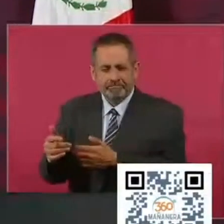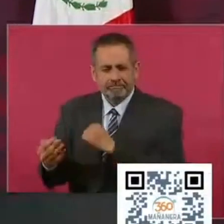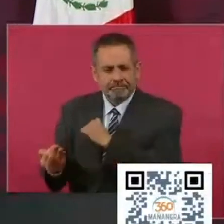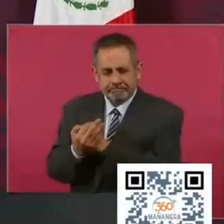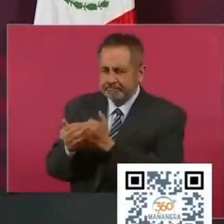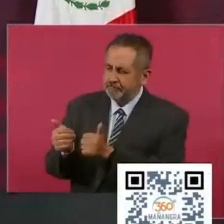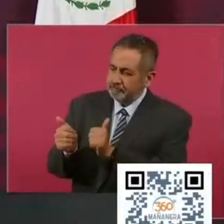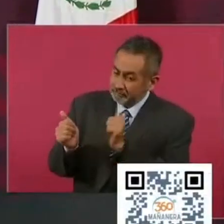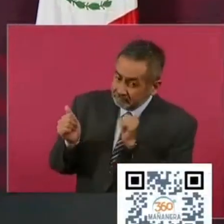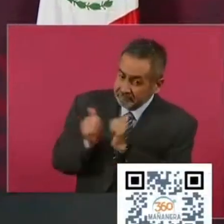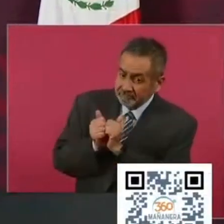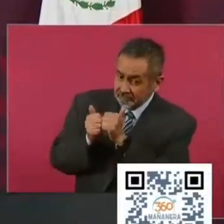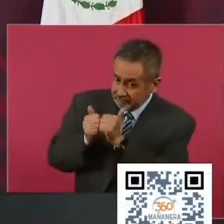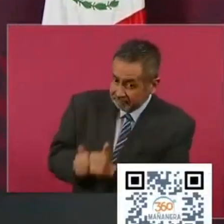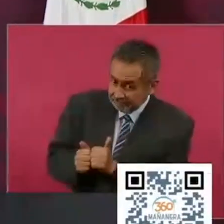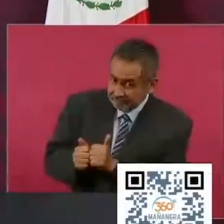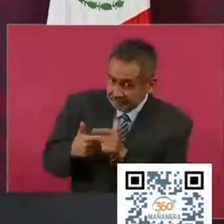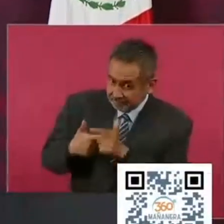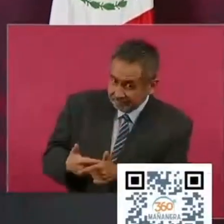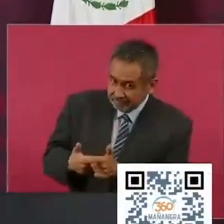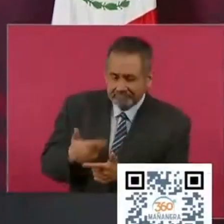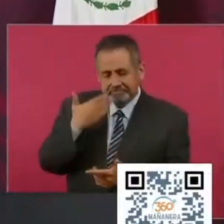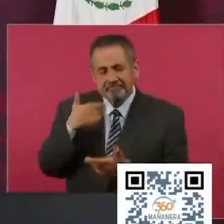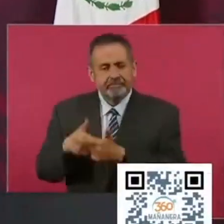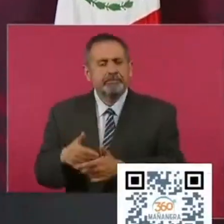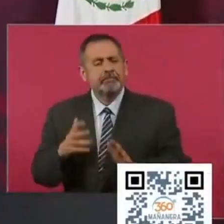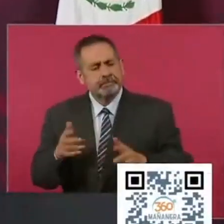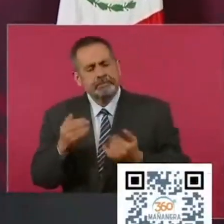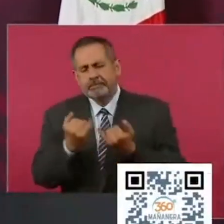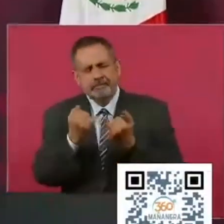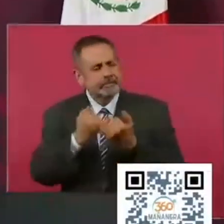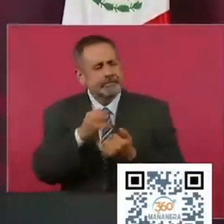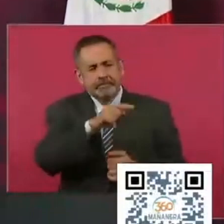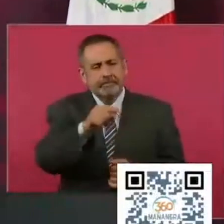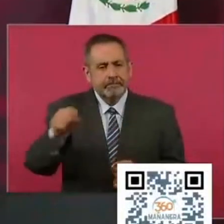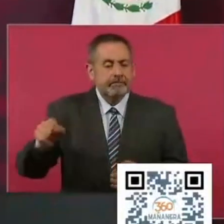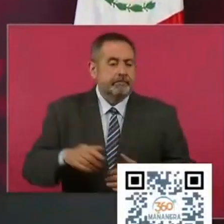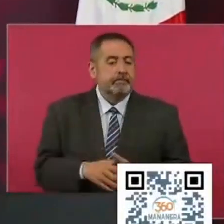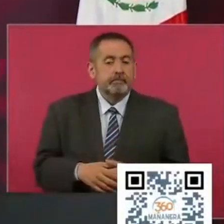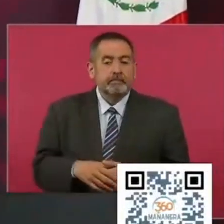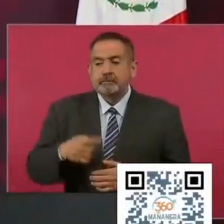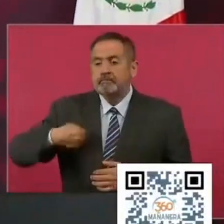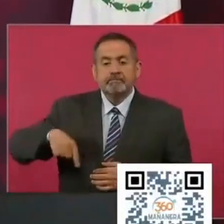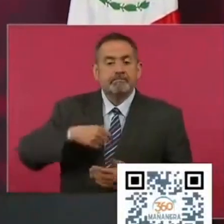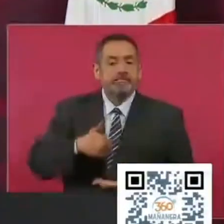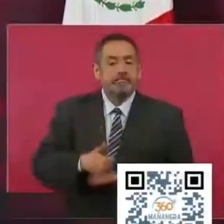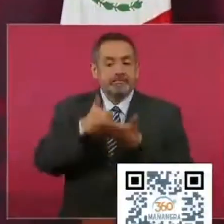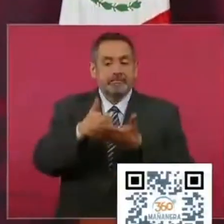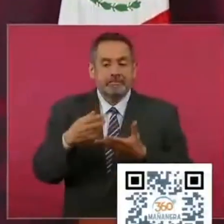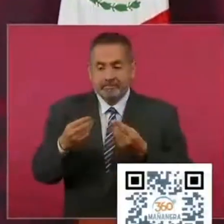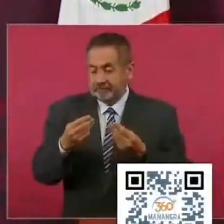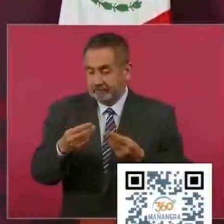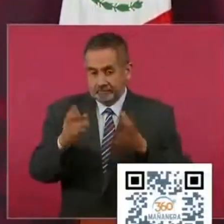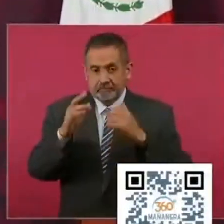y así y así porque nos ayuda muchísimo